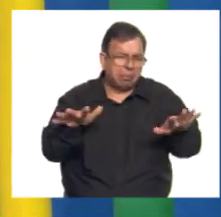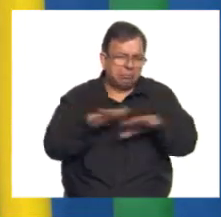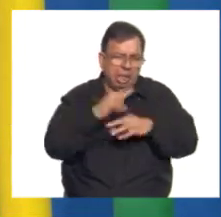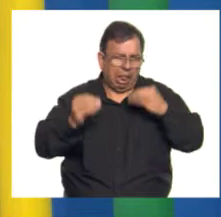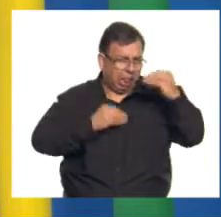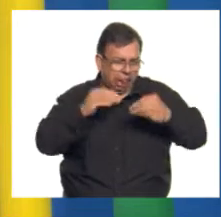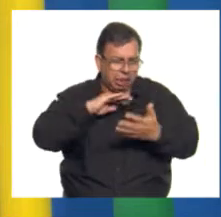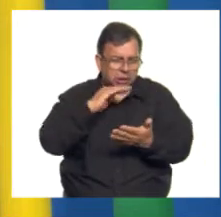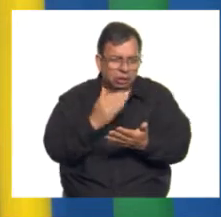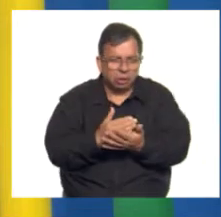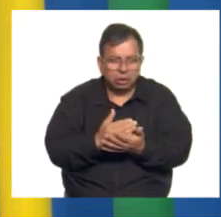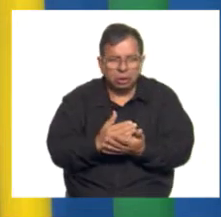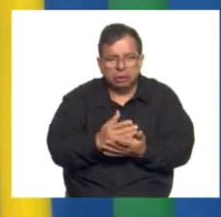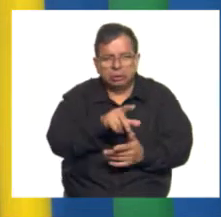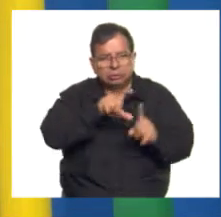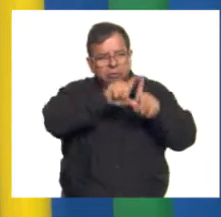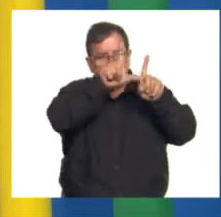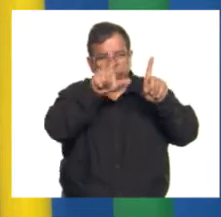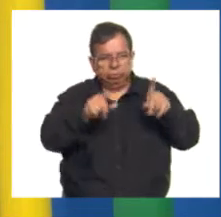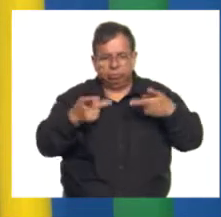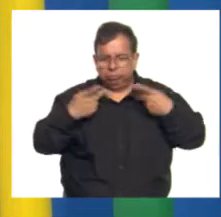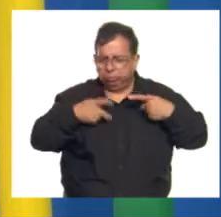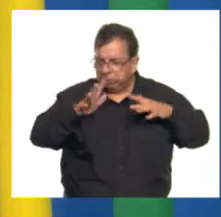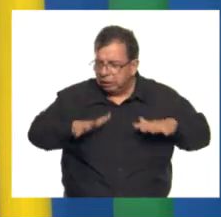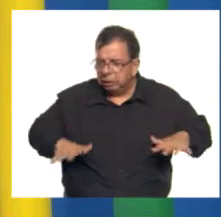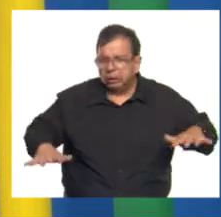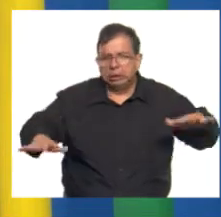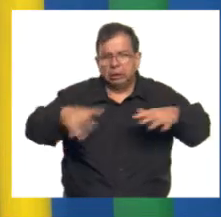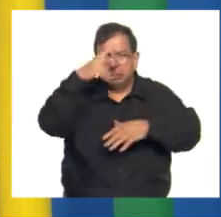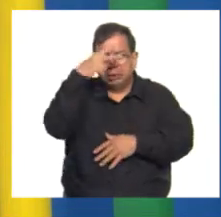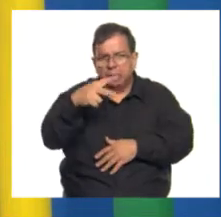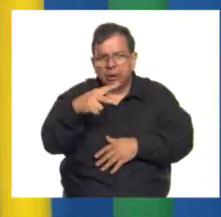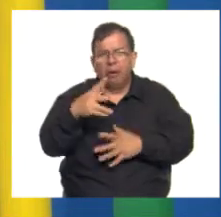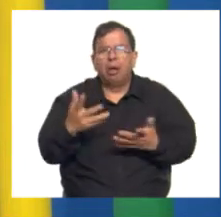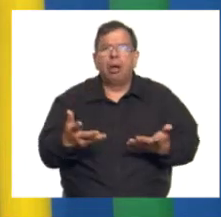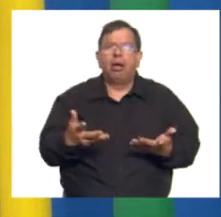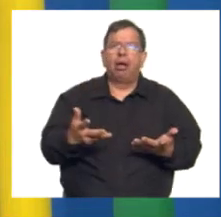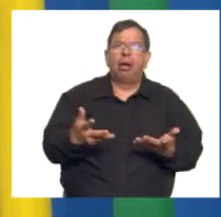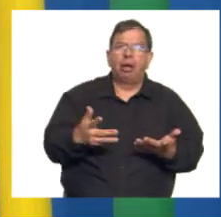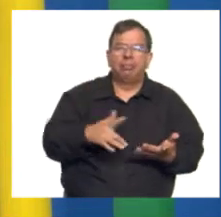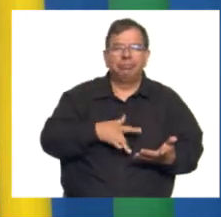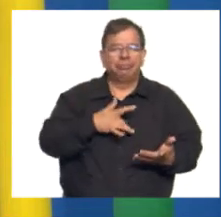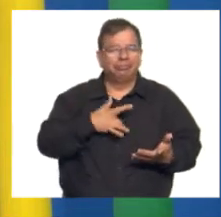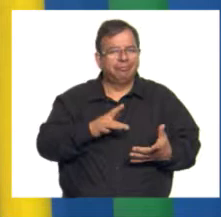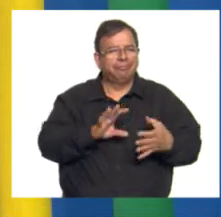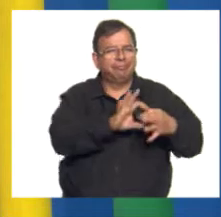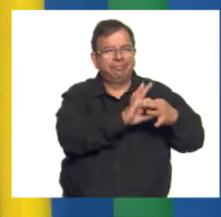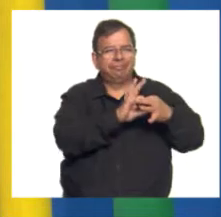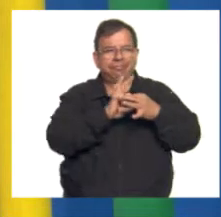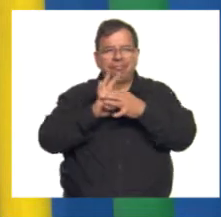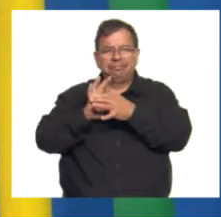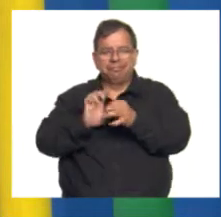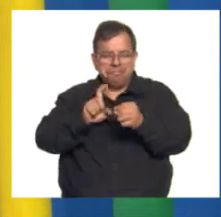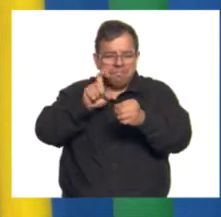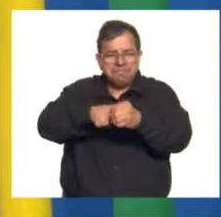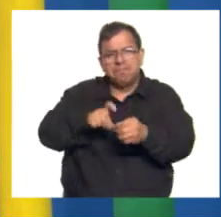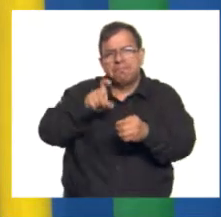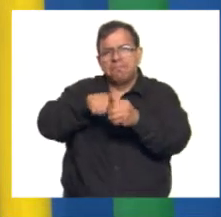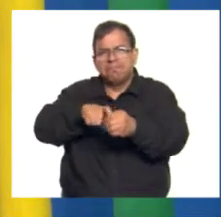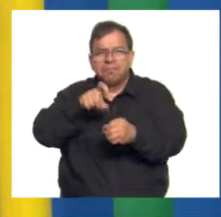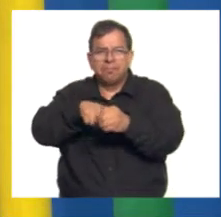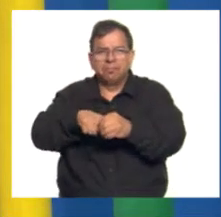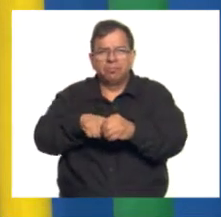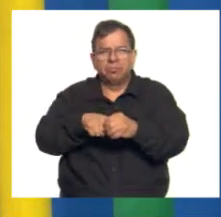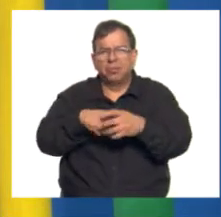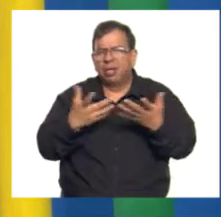sector, logrando que los mexicanos que accedieran a la educación se identificaran y tuvieran un sentimiento de pertenencia.